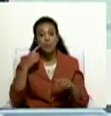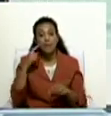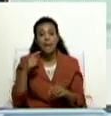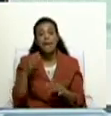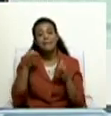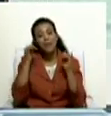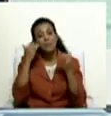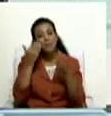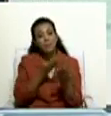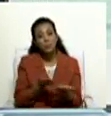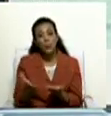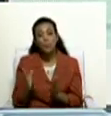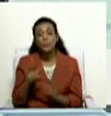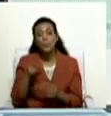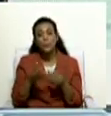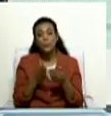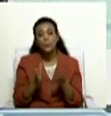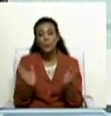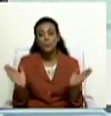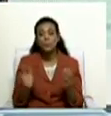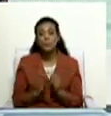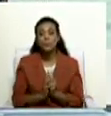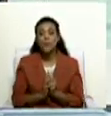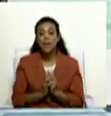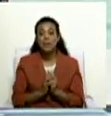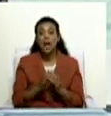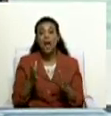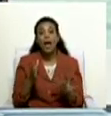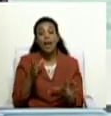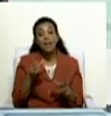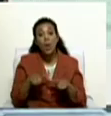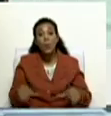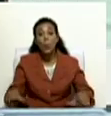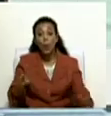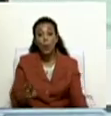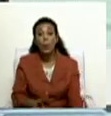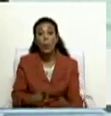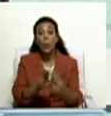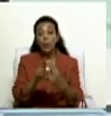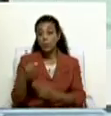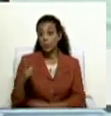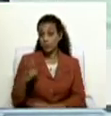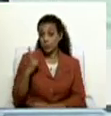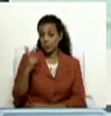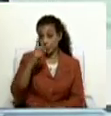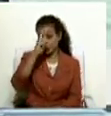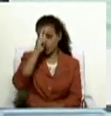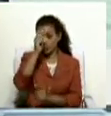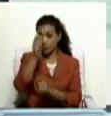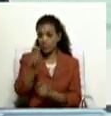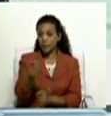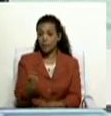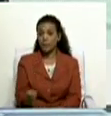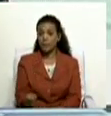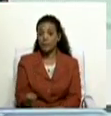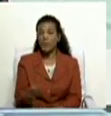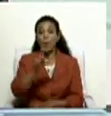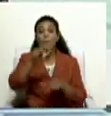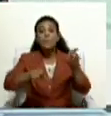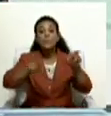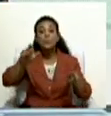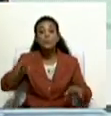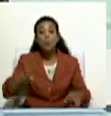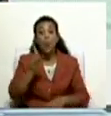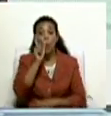celebración de esta sesión solemne para rendir homenaje a las libertadoras